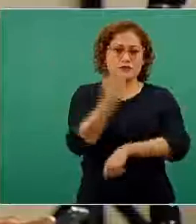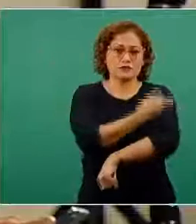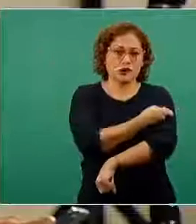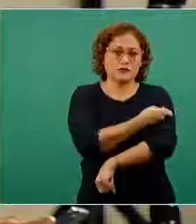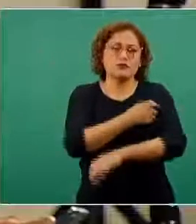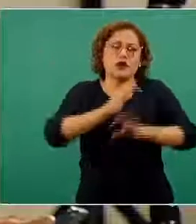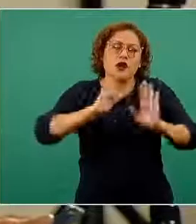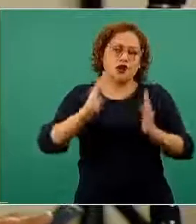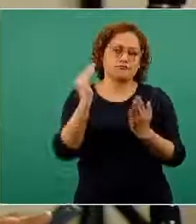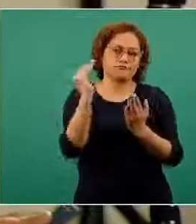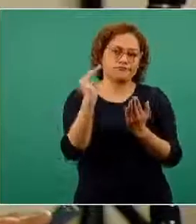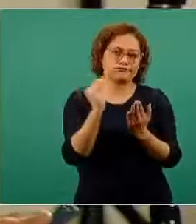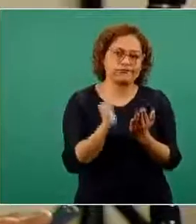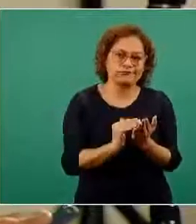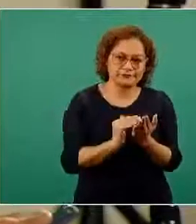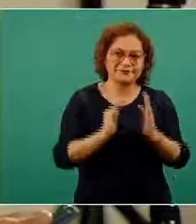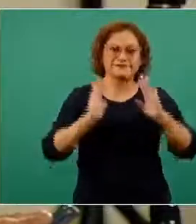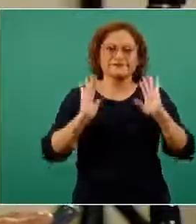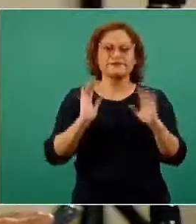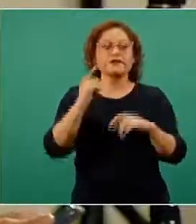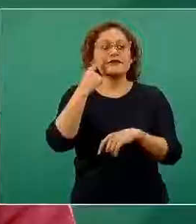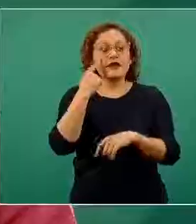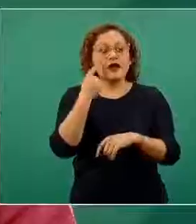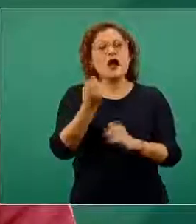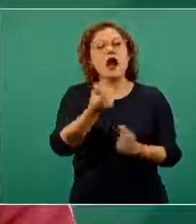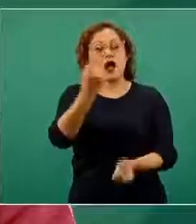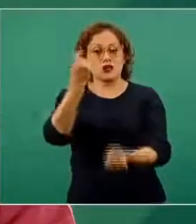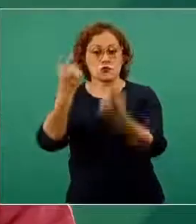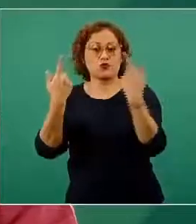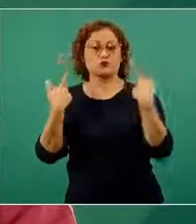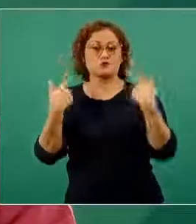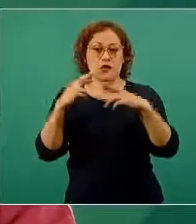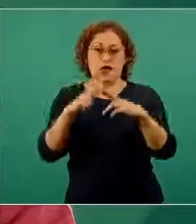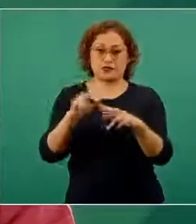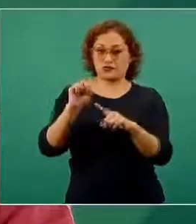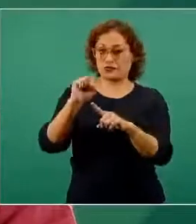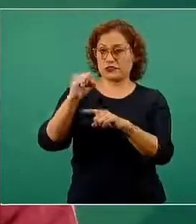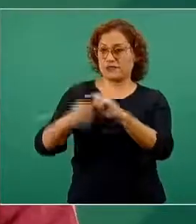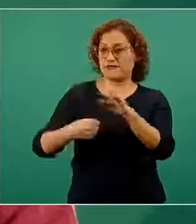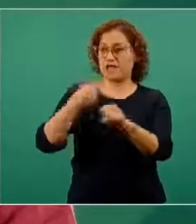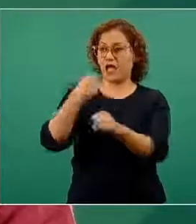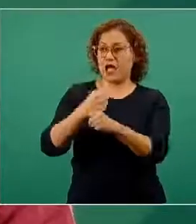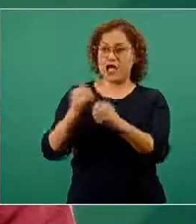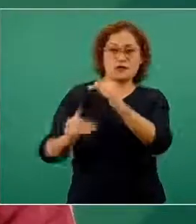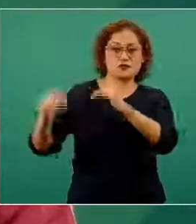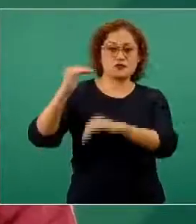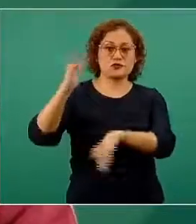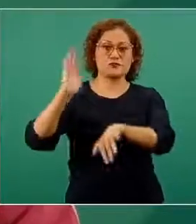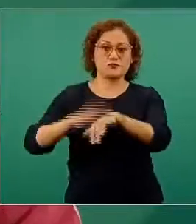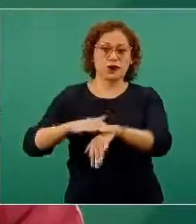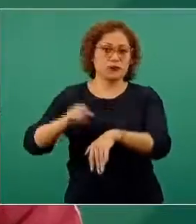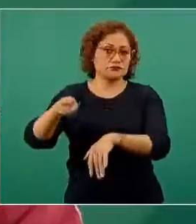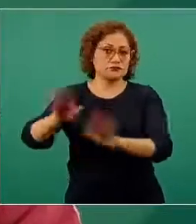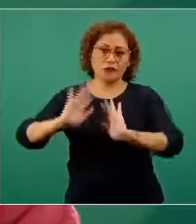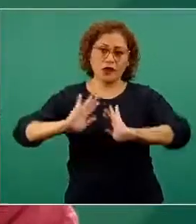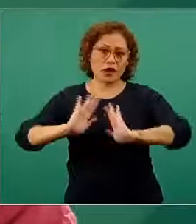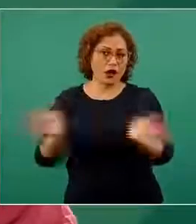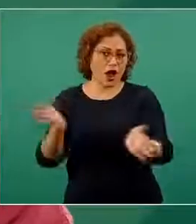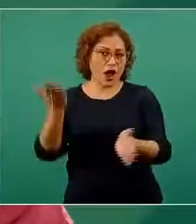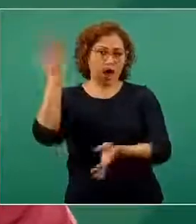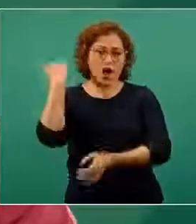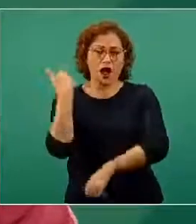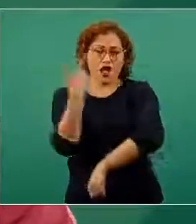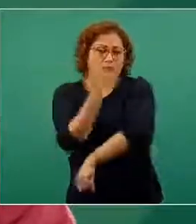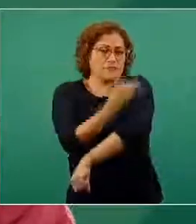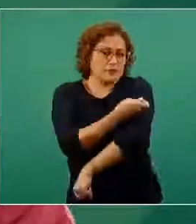factores. Algunos tienen 60 y más años de edad, entonces ya no se van a presentar a vacunar porque ya les tocó